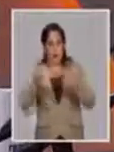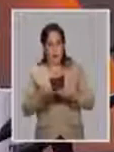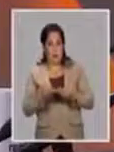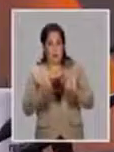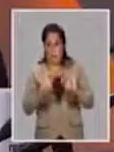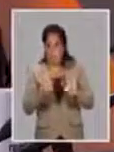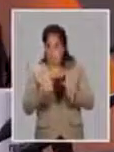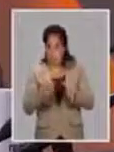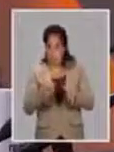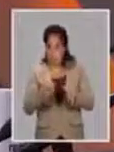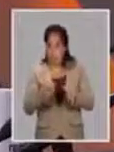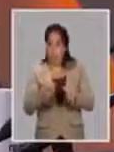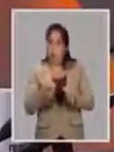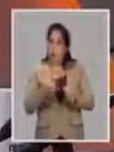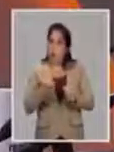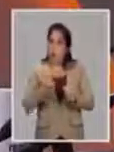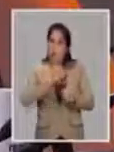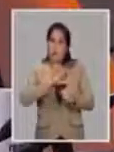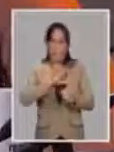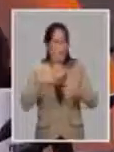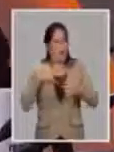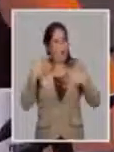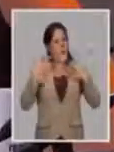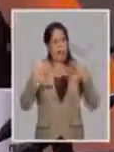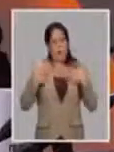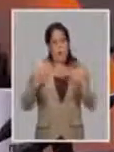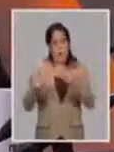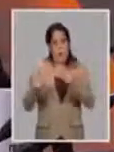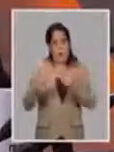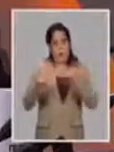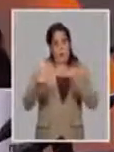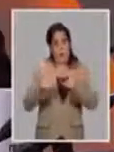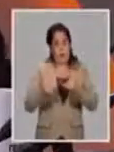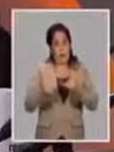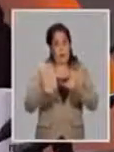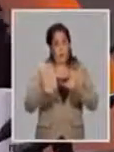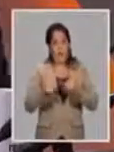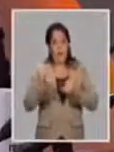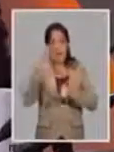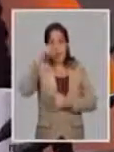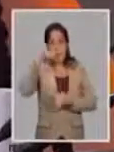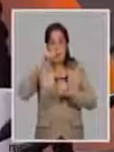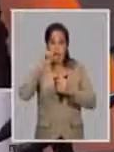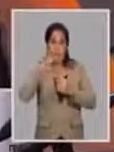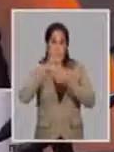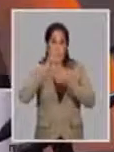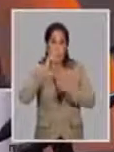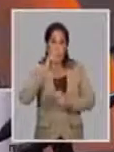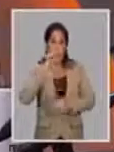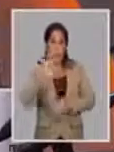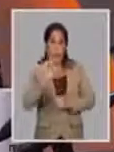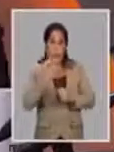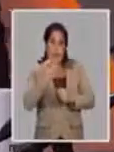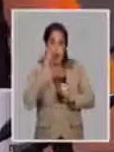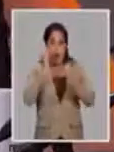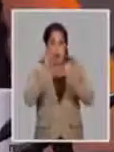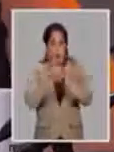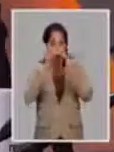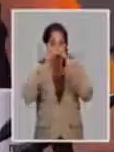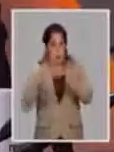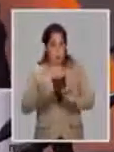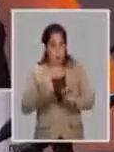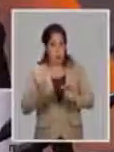el que estamos. Por eso, pues con mucha satisfacción conocimos la noticia de que el CETMEC había autorizado